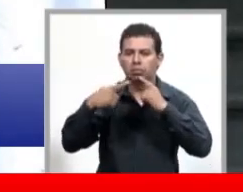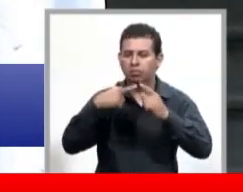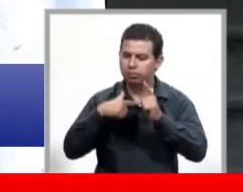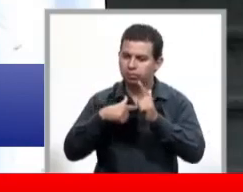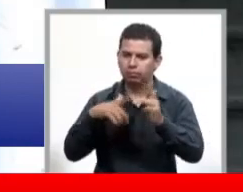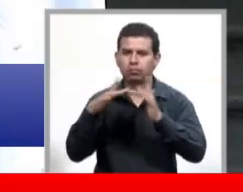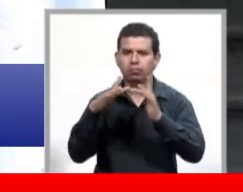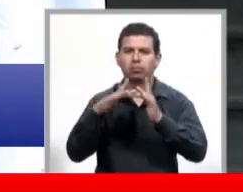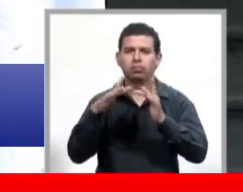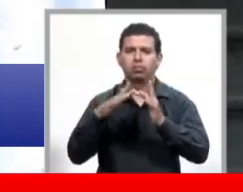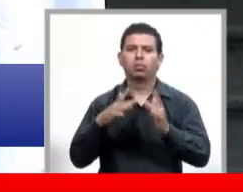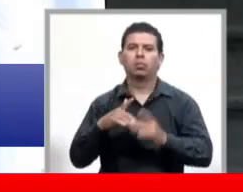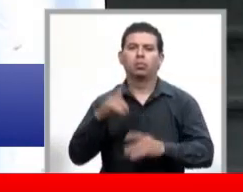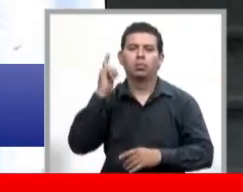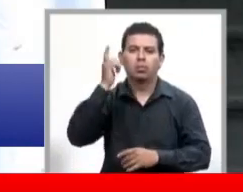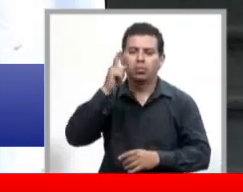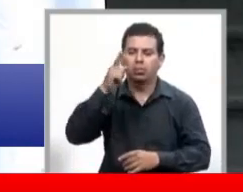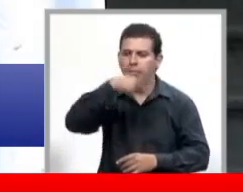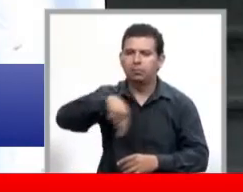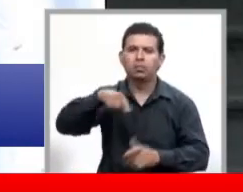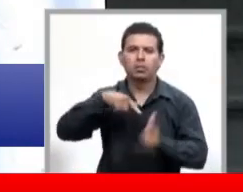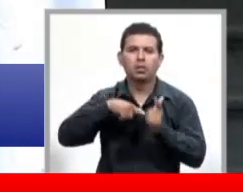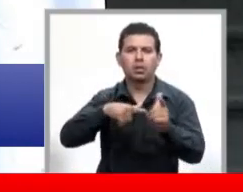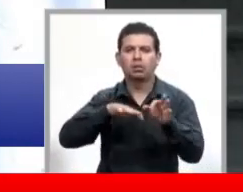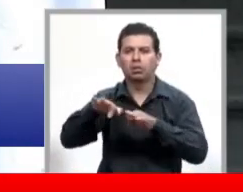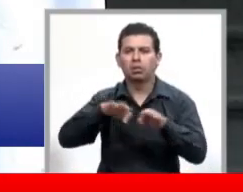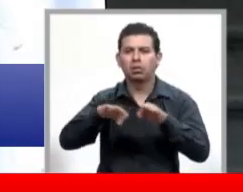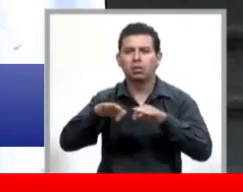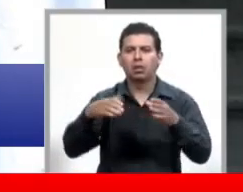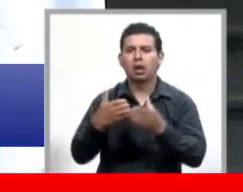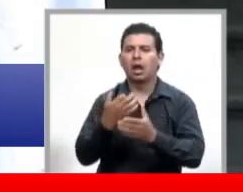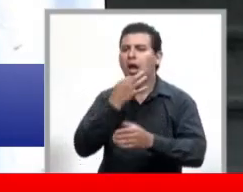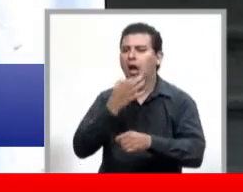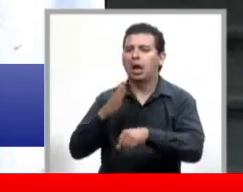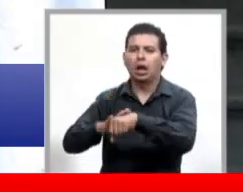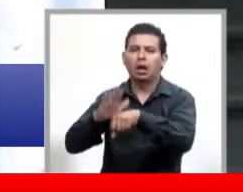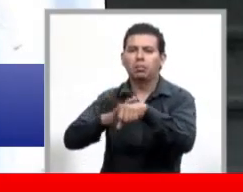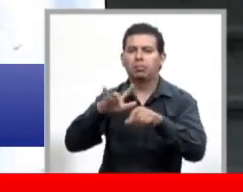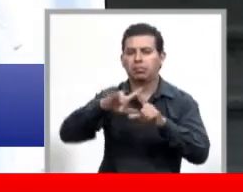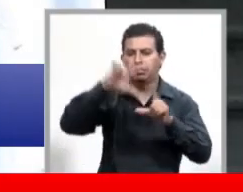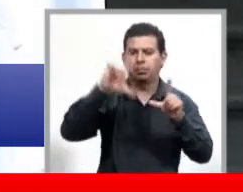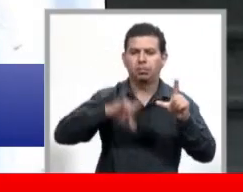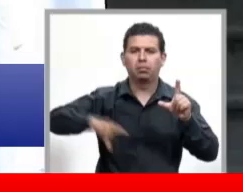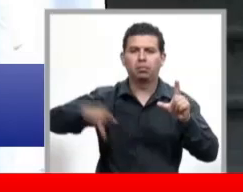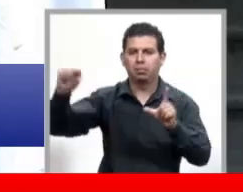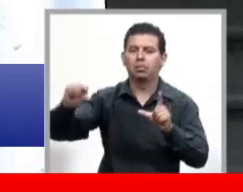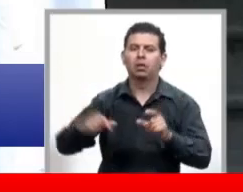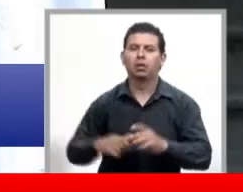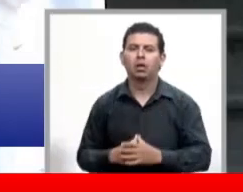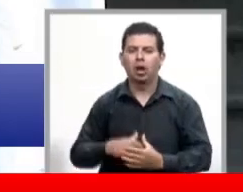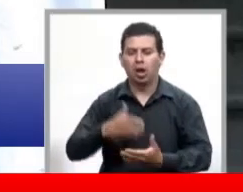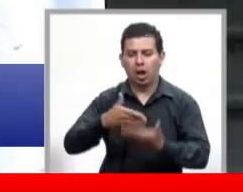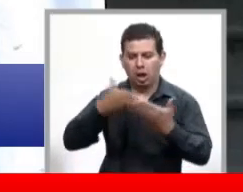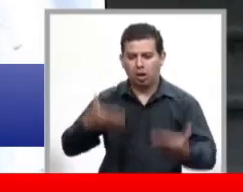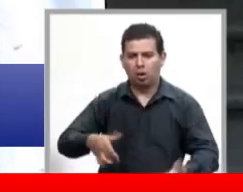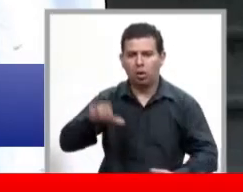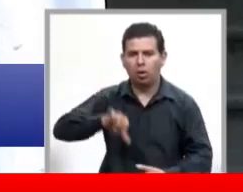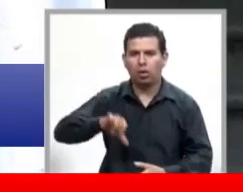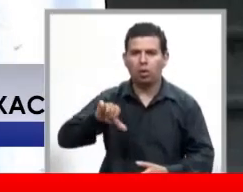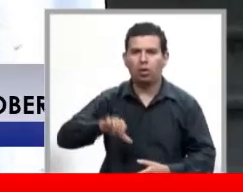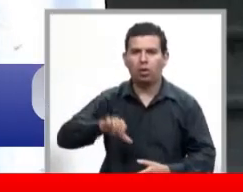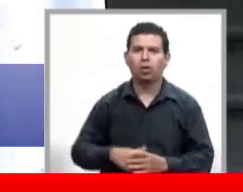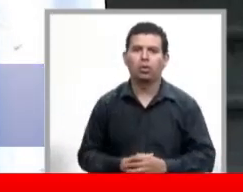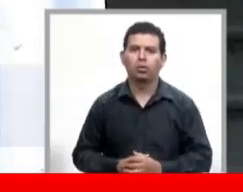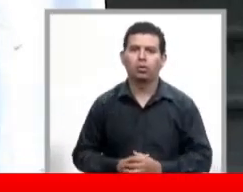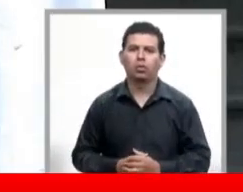más reitero, estamos trabajando en unidad. Ese ha sido mi llamado a nivel nacional, a que trabajemos en unidad. El día de hoy hemos